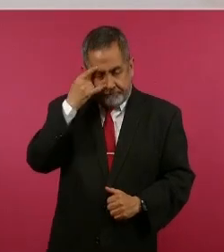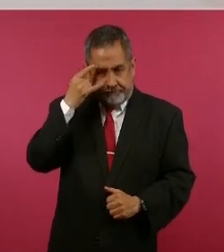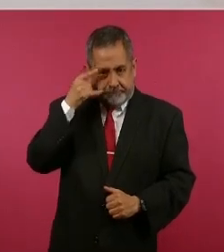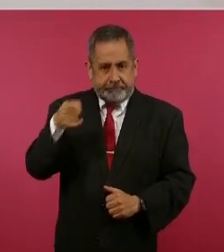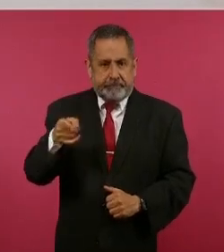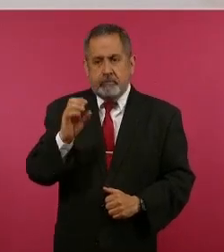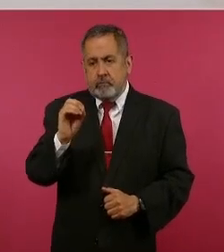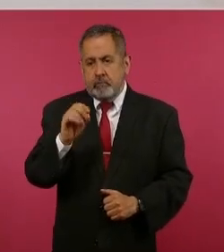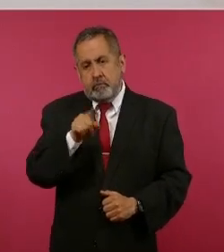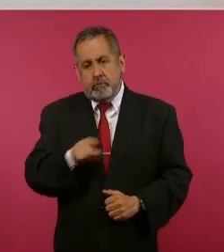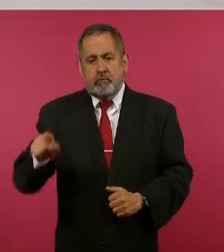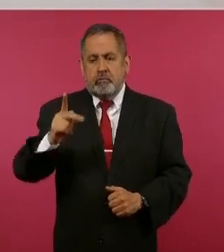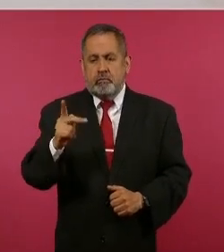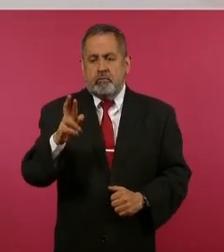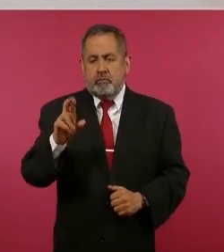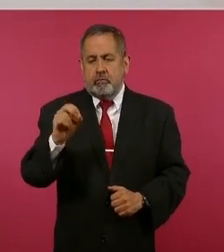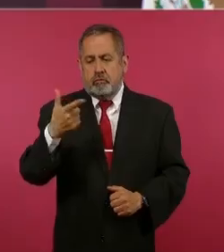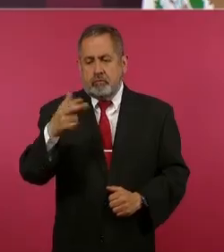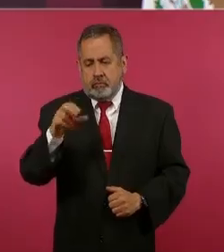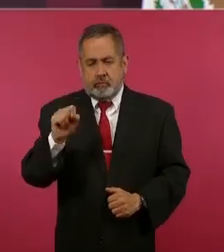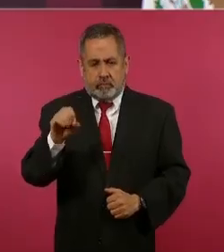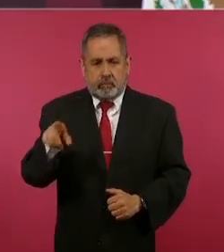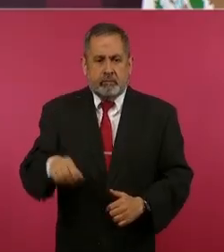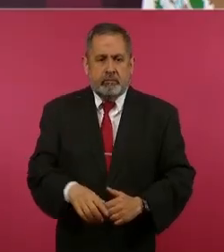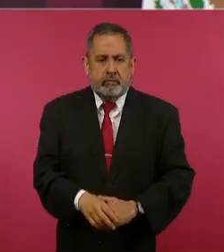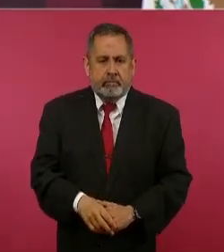Campeche o Progreso.